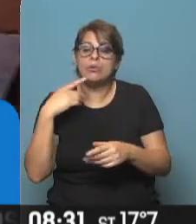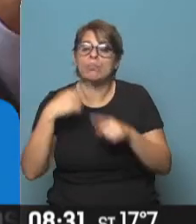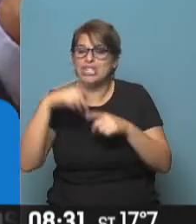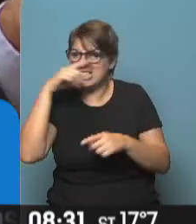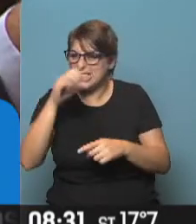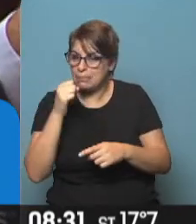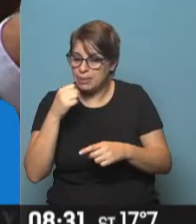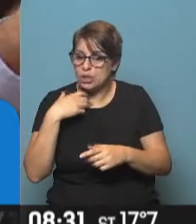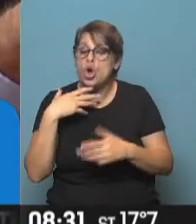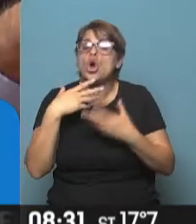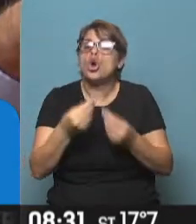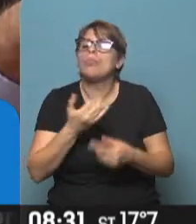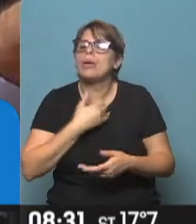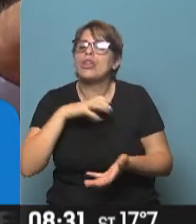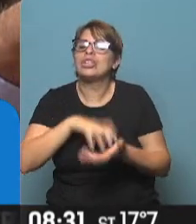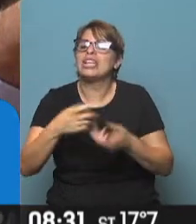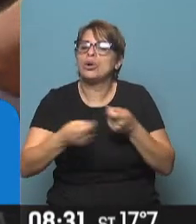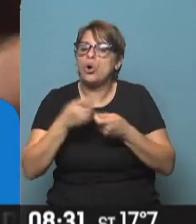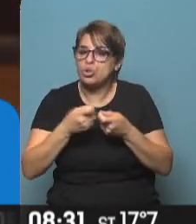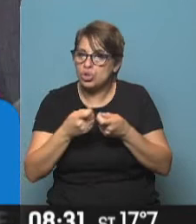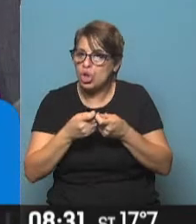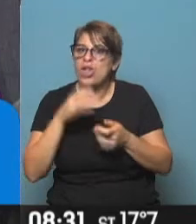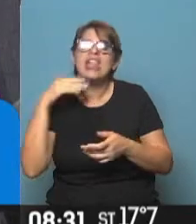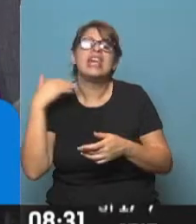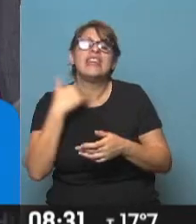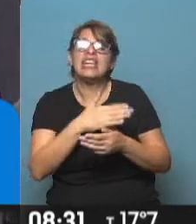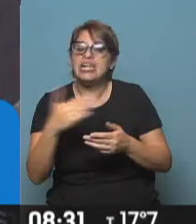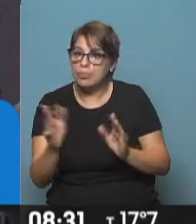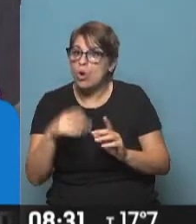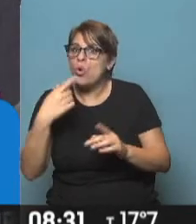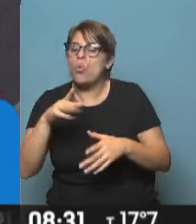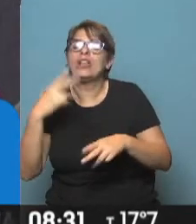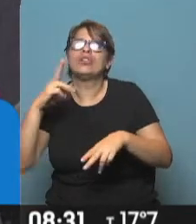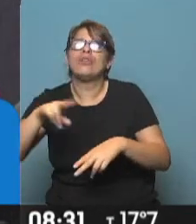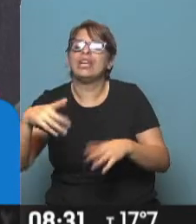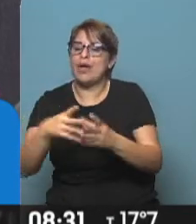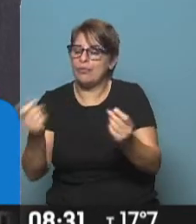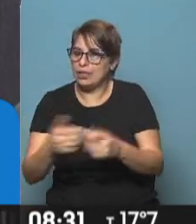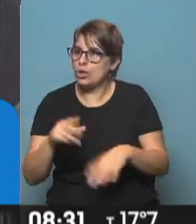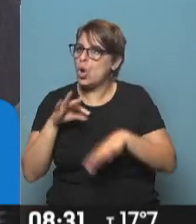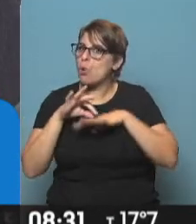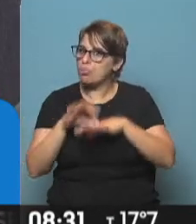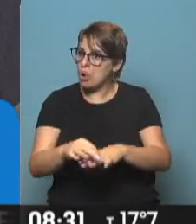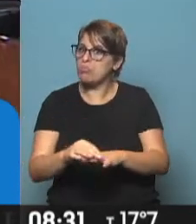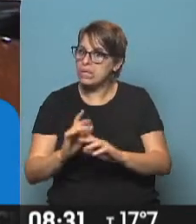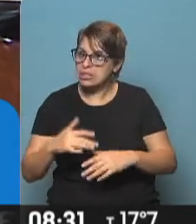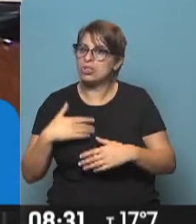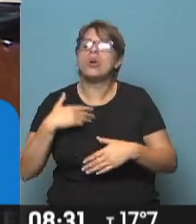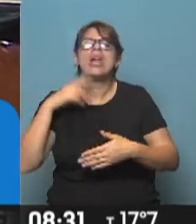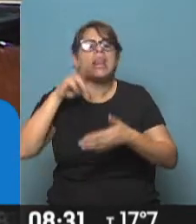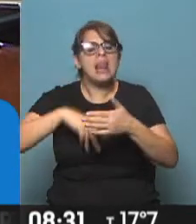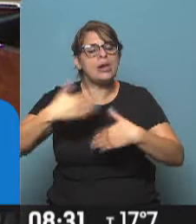hay que gastarlo en librerías una vez que la feria conviene eso porque es el compromiso a que siga la feria de leer y